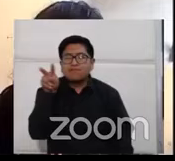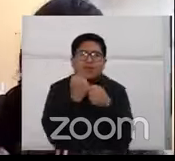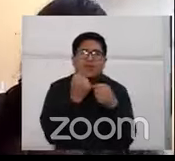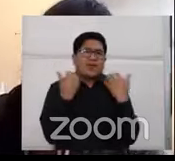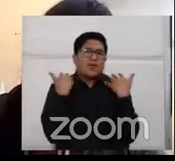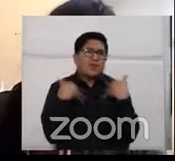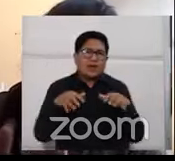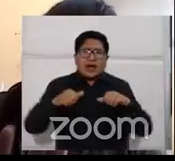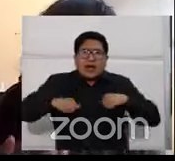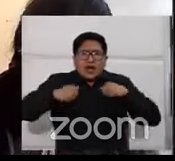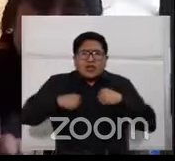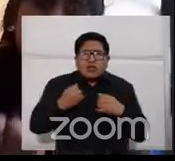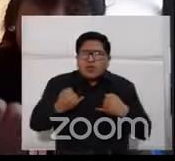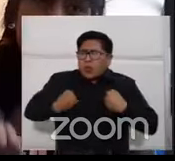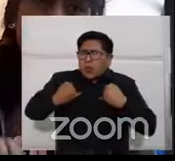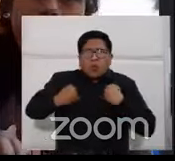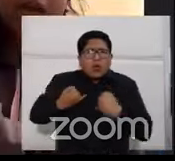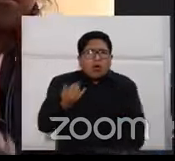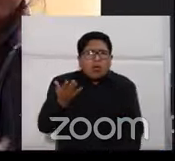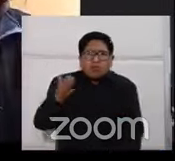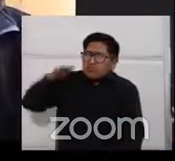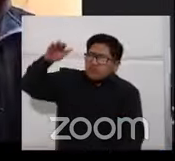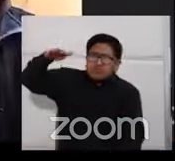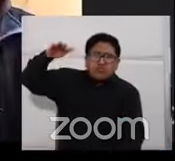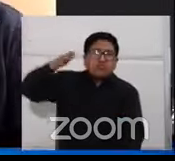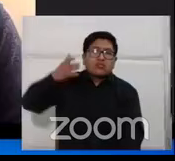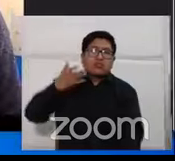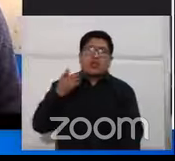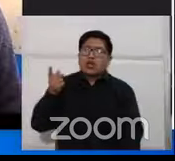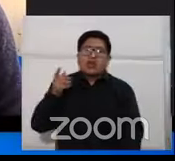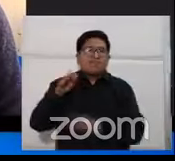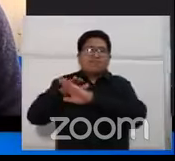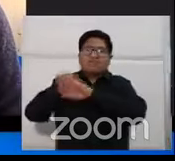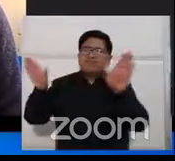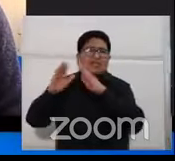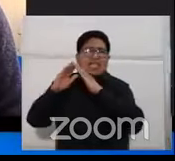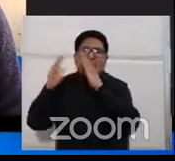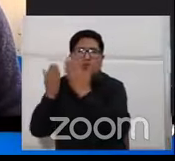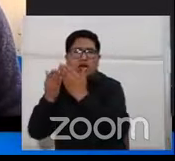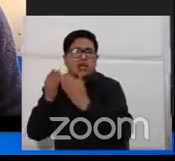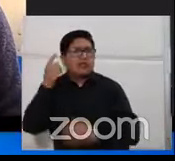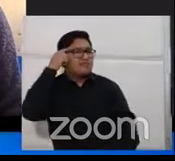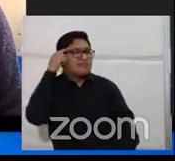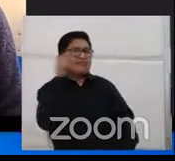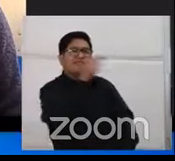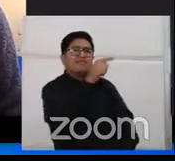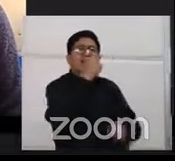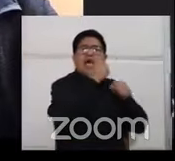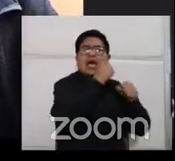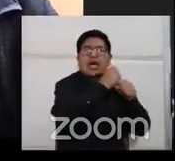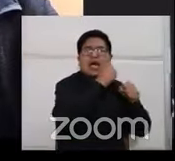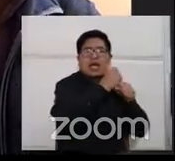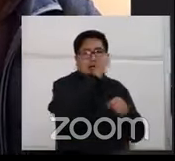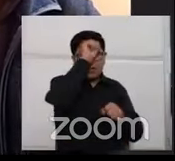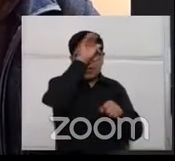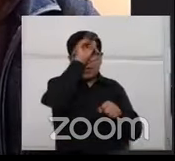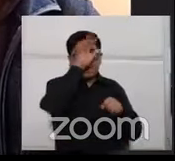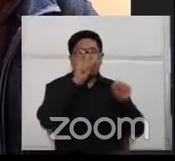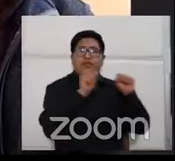jovencitos ya dejan de estudiar y desea trabajar a la mina